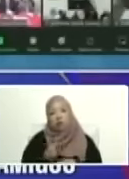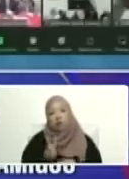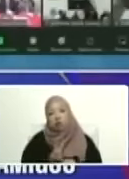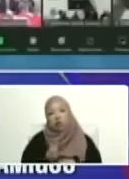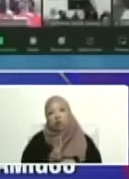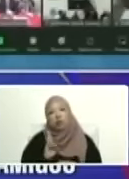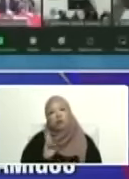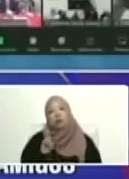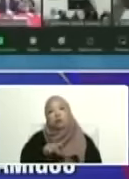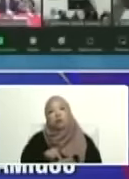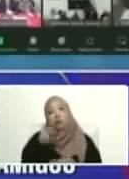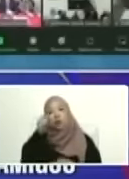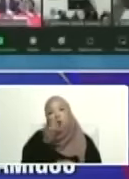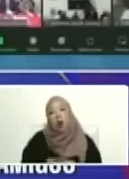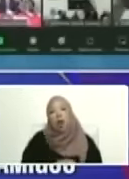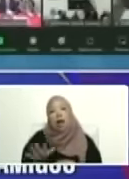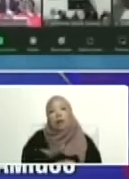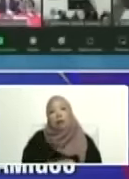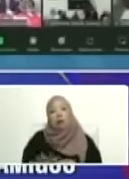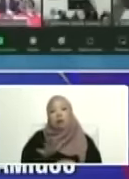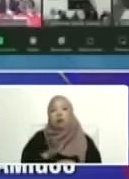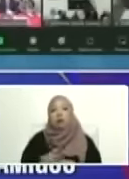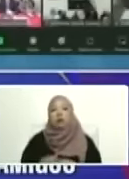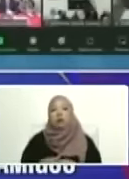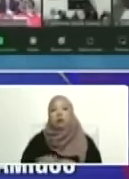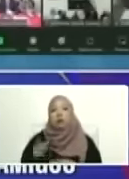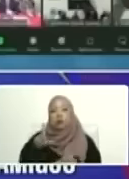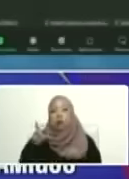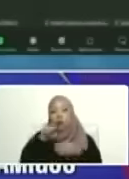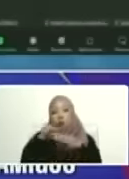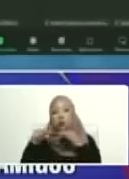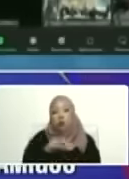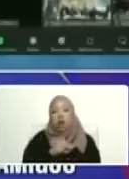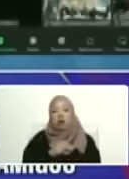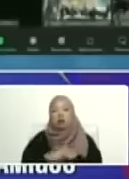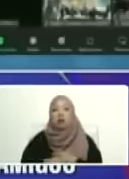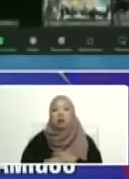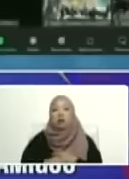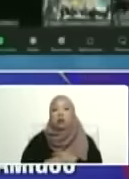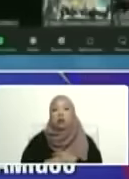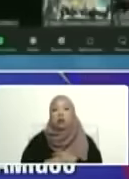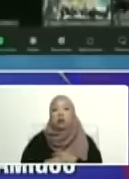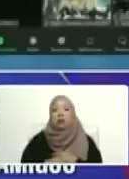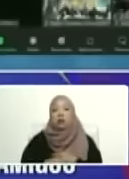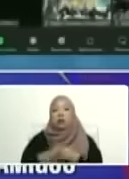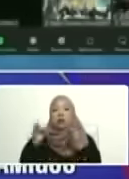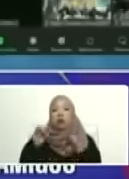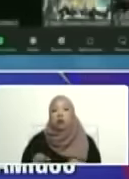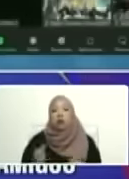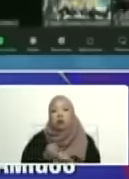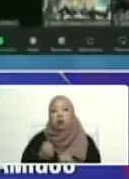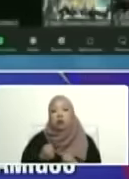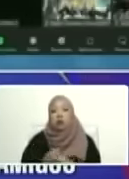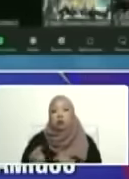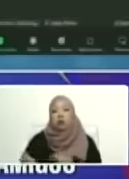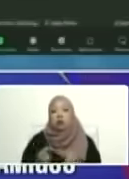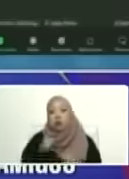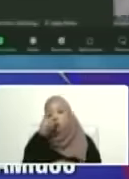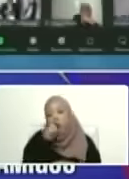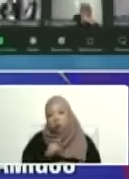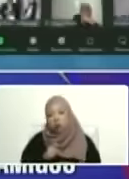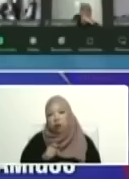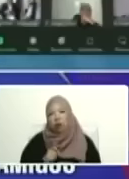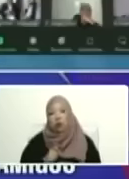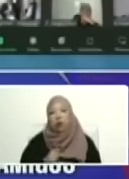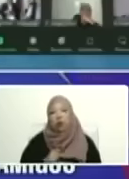por parte del extremismo de Guyana. Y es precisamente en esos años en